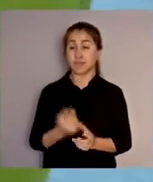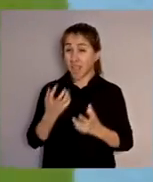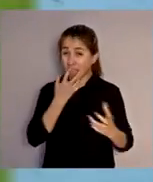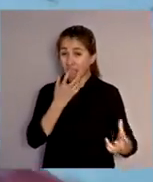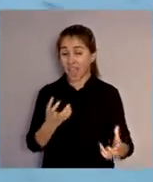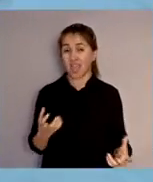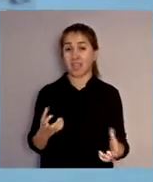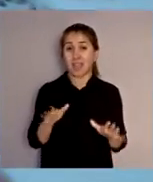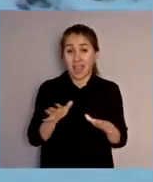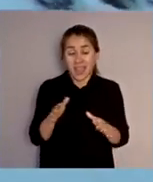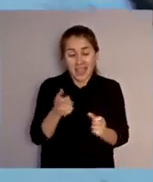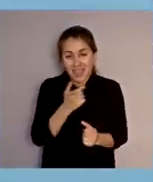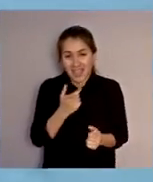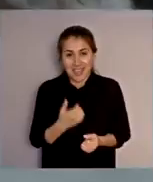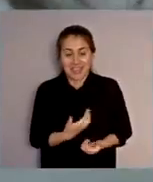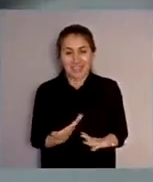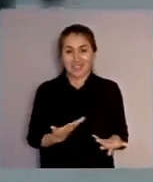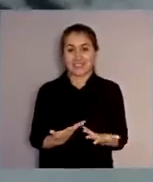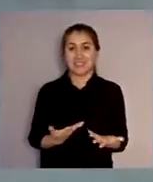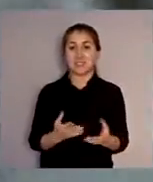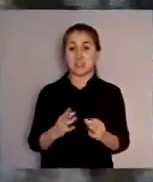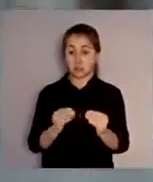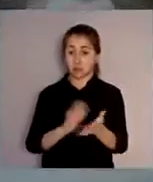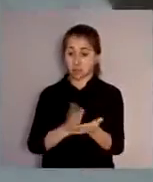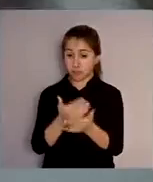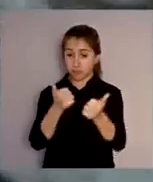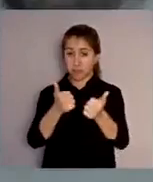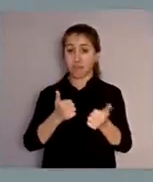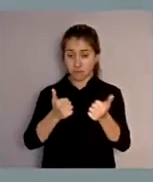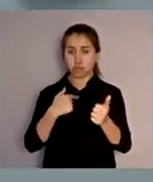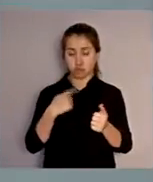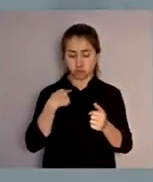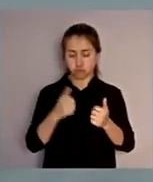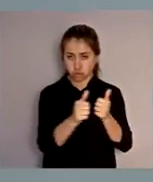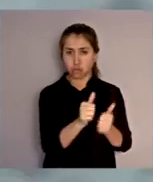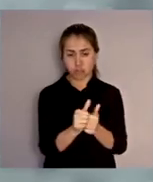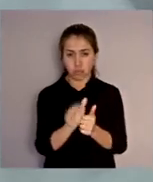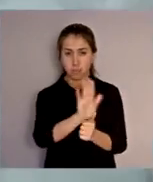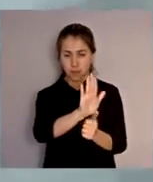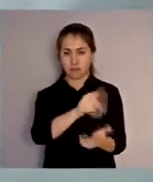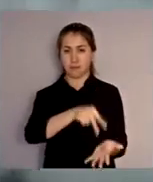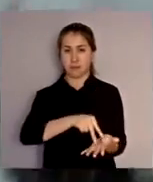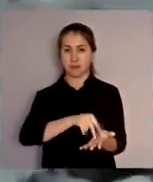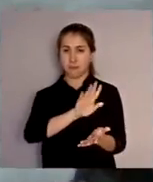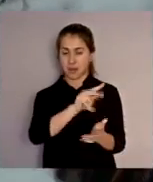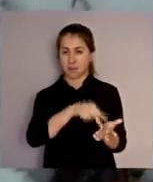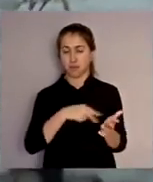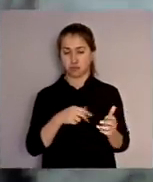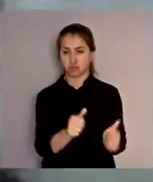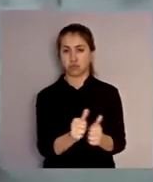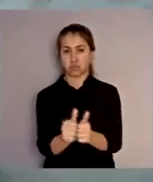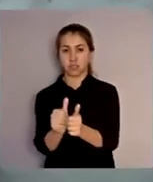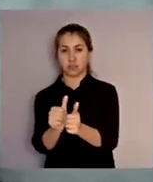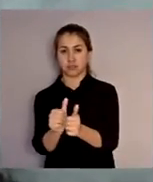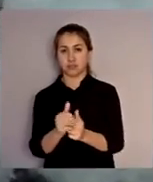Con la punta no voy a hacer de media. Ahí, con la punta, ahí está. ¿Vamos bien? Siguiéndole el paso. Cuando... Ya, espérame.